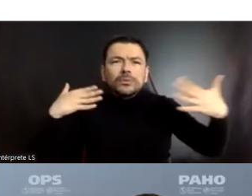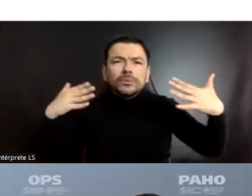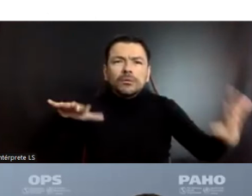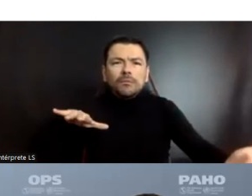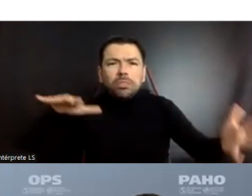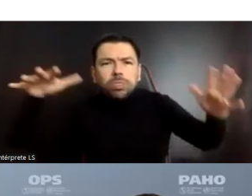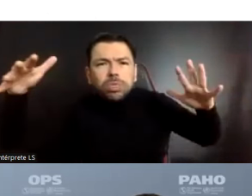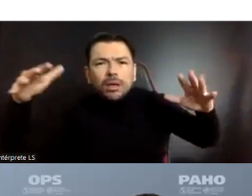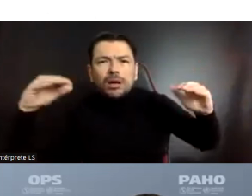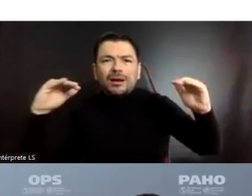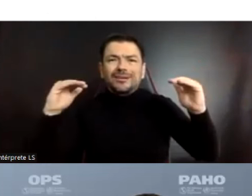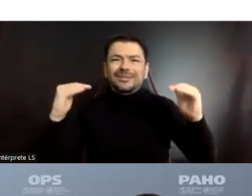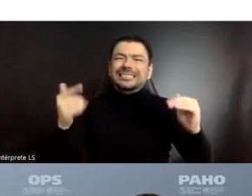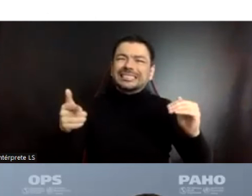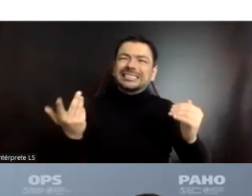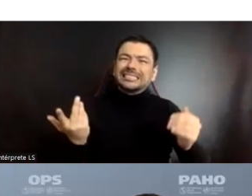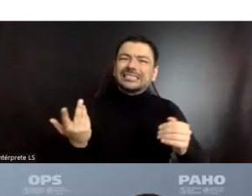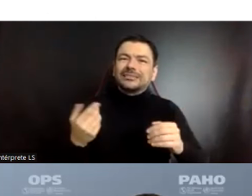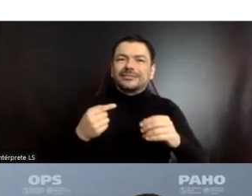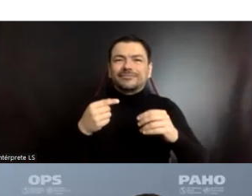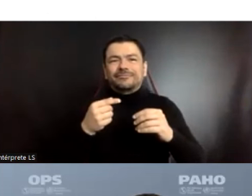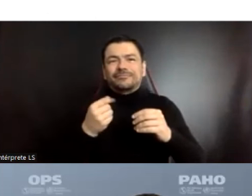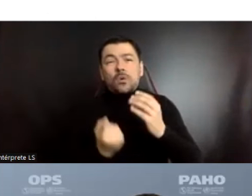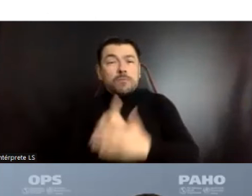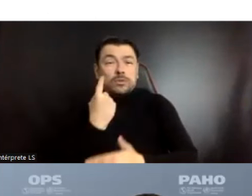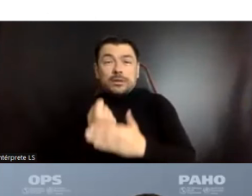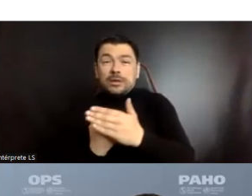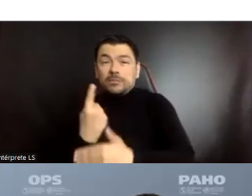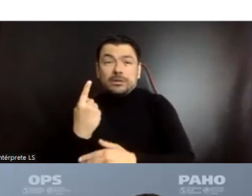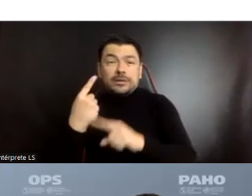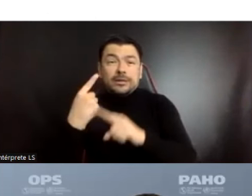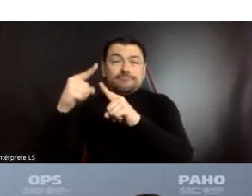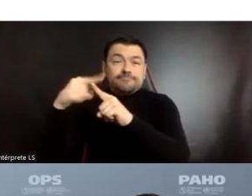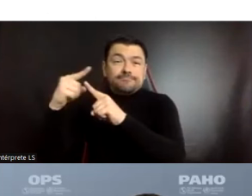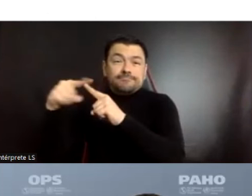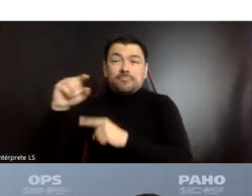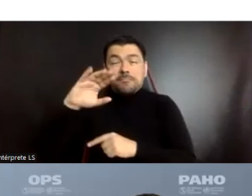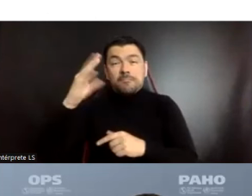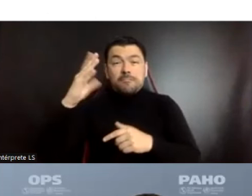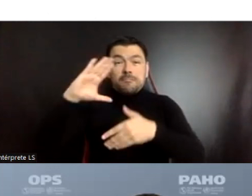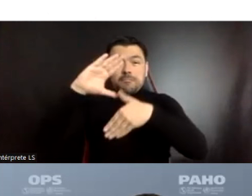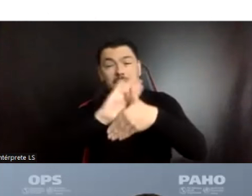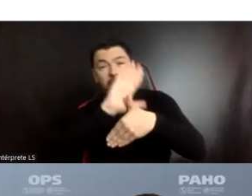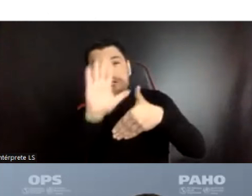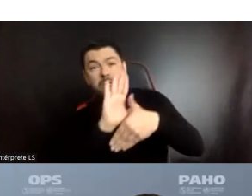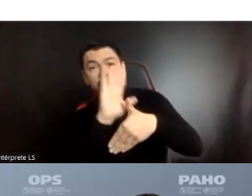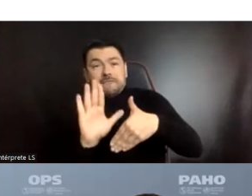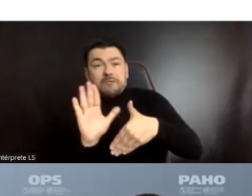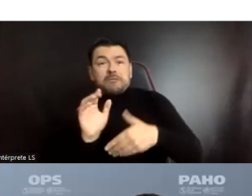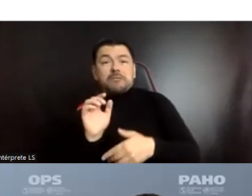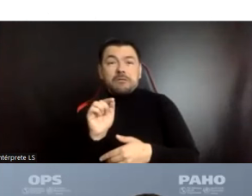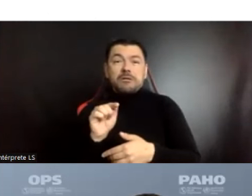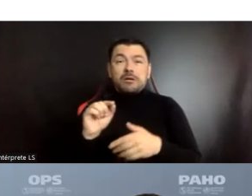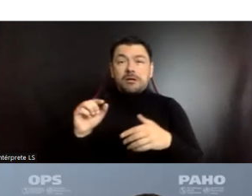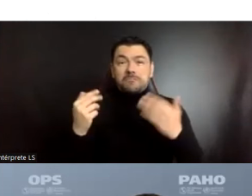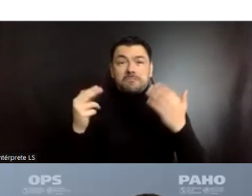afortunadamente los países en el Caribe han implementado por muchos años, ya por 9 años, una